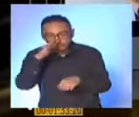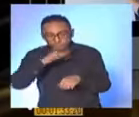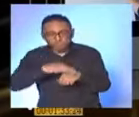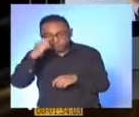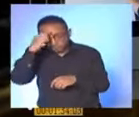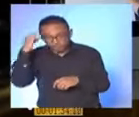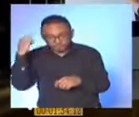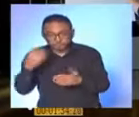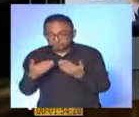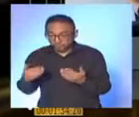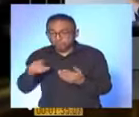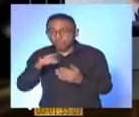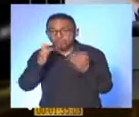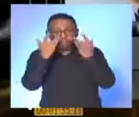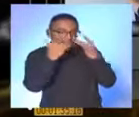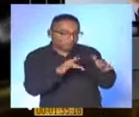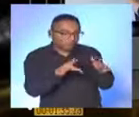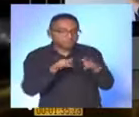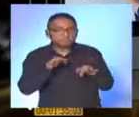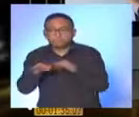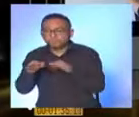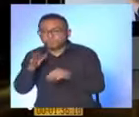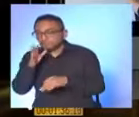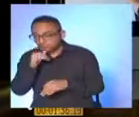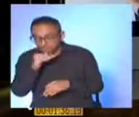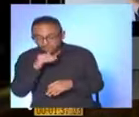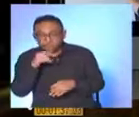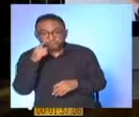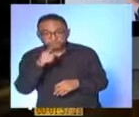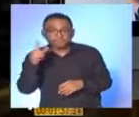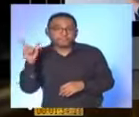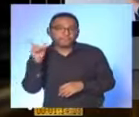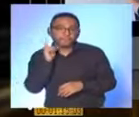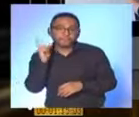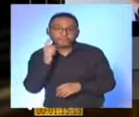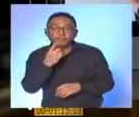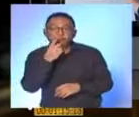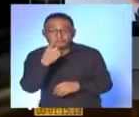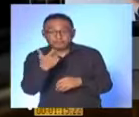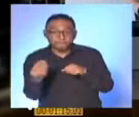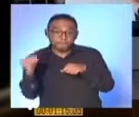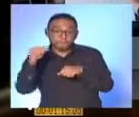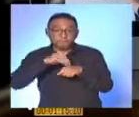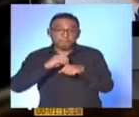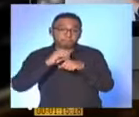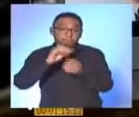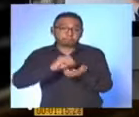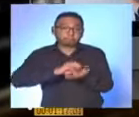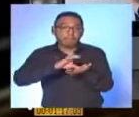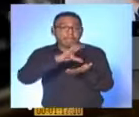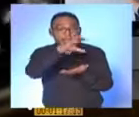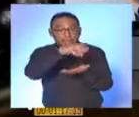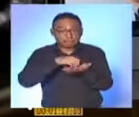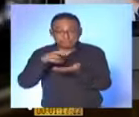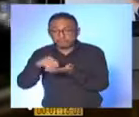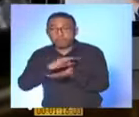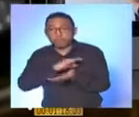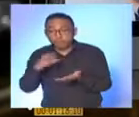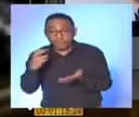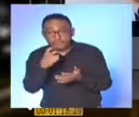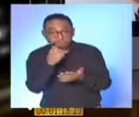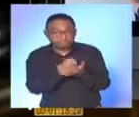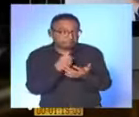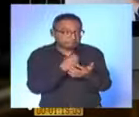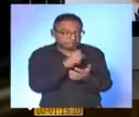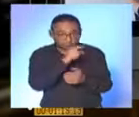que el vigente retiro por desempleo. Aunque el legislador reconoció que retirar montos mayores a lo antes expuesto podría generar presión en el